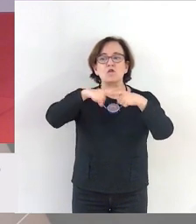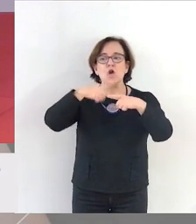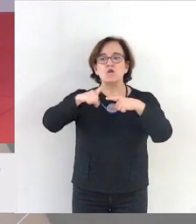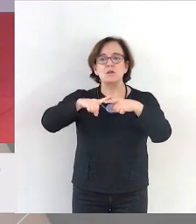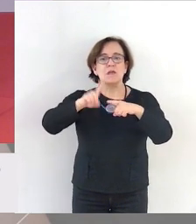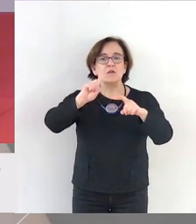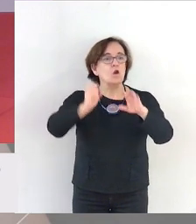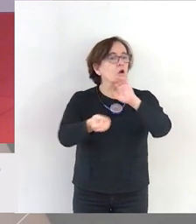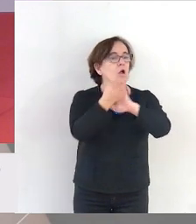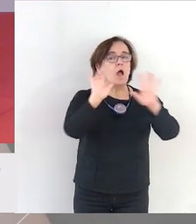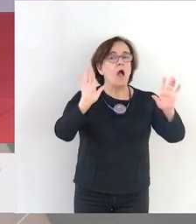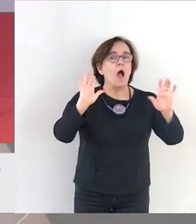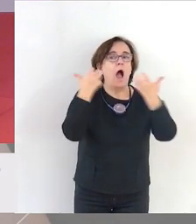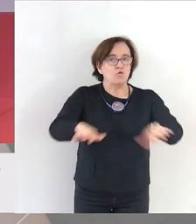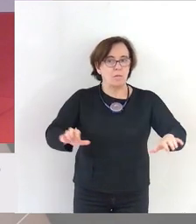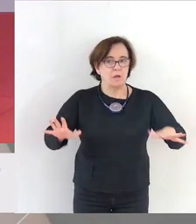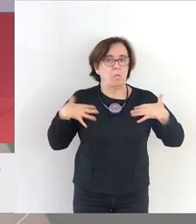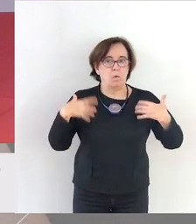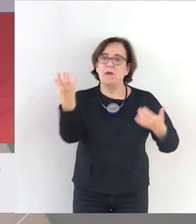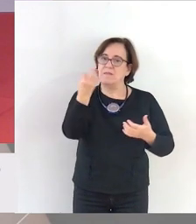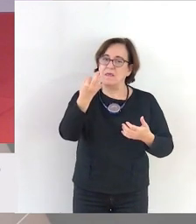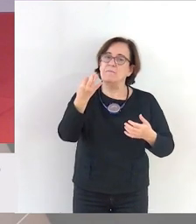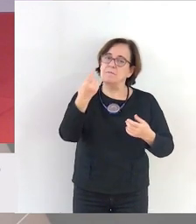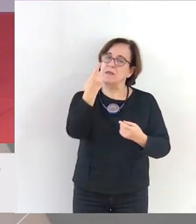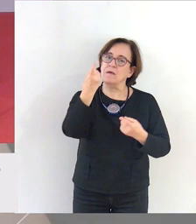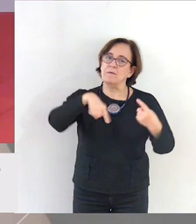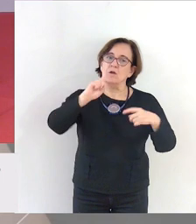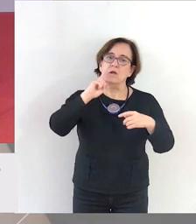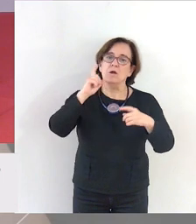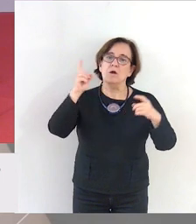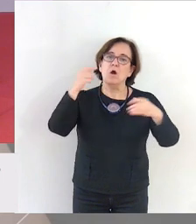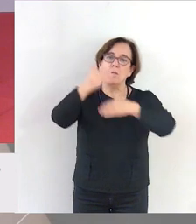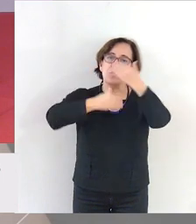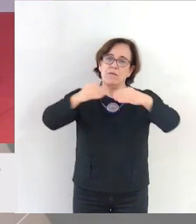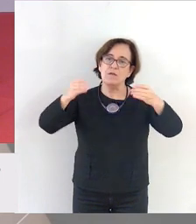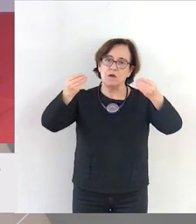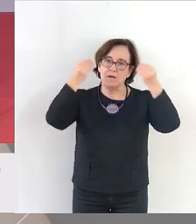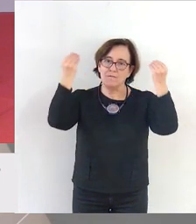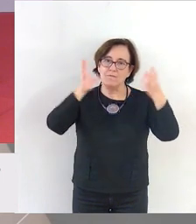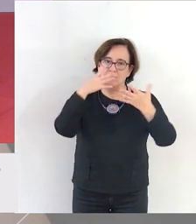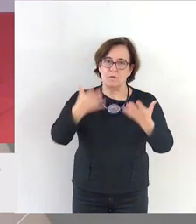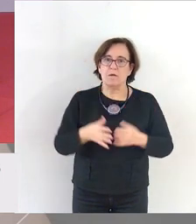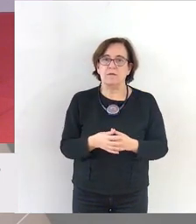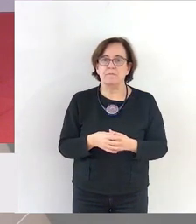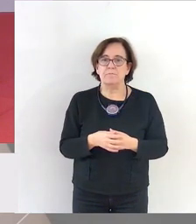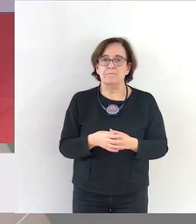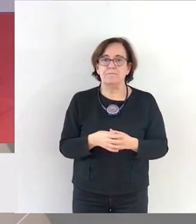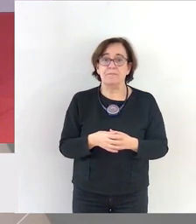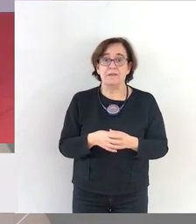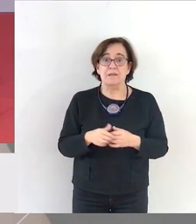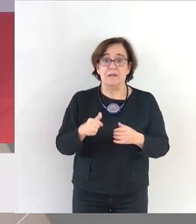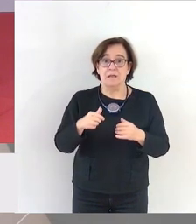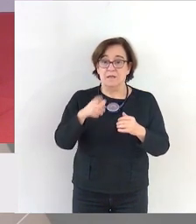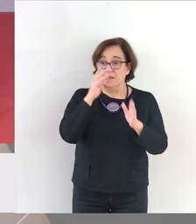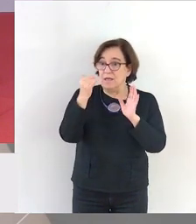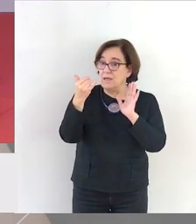no no aparecen espontáneamente necesitamos también un proceso para conseguir y ese acercamiento